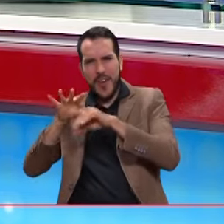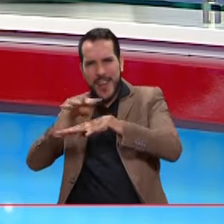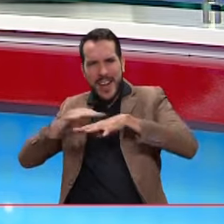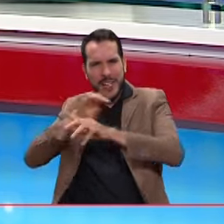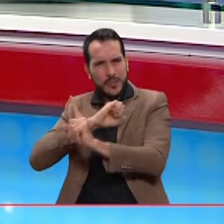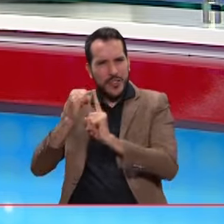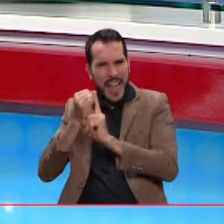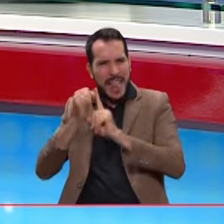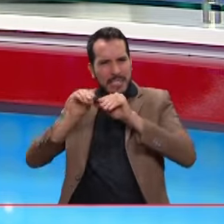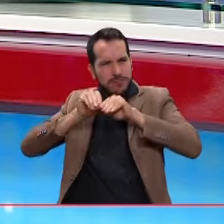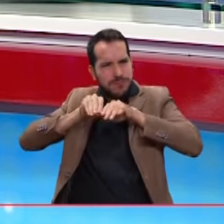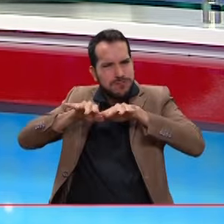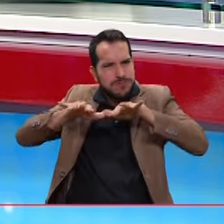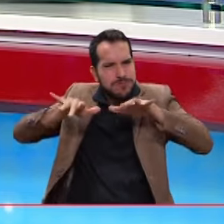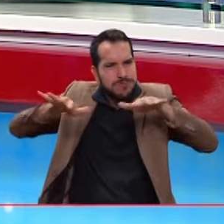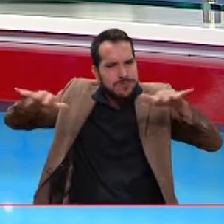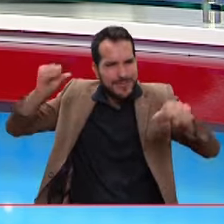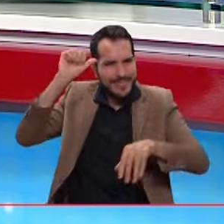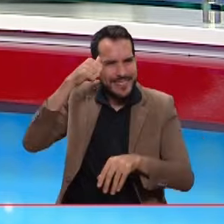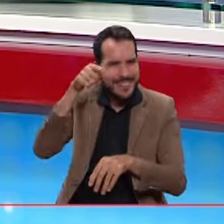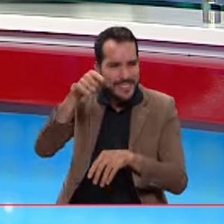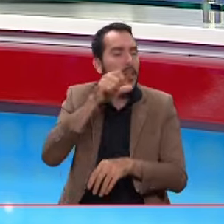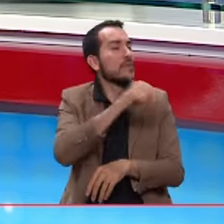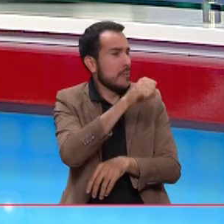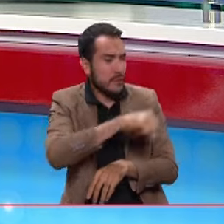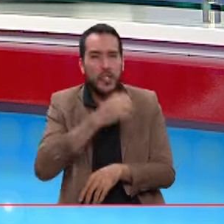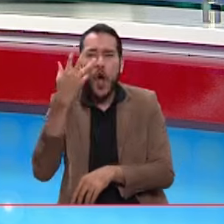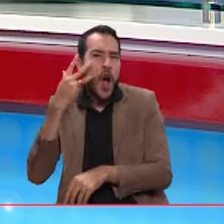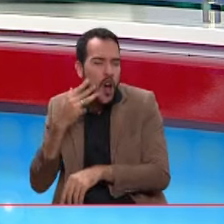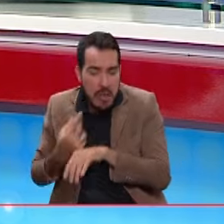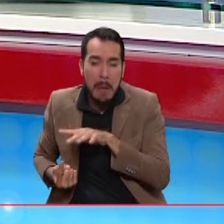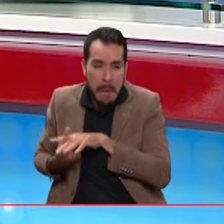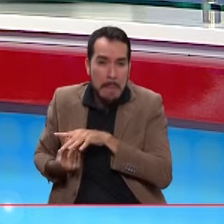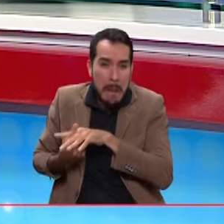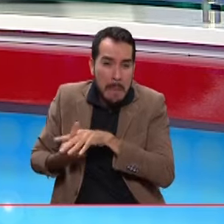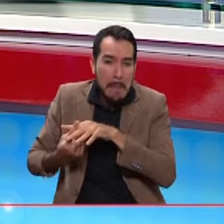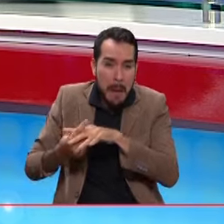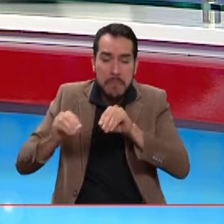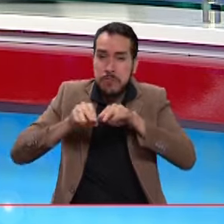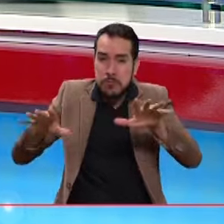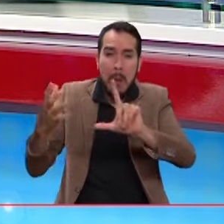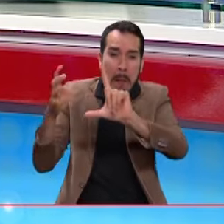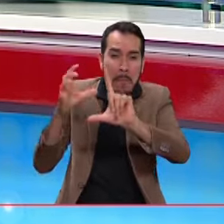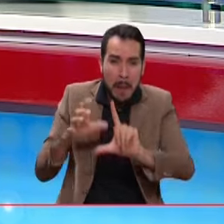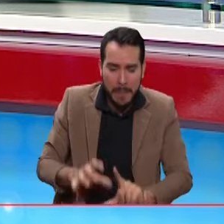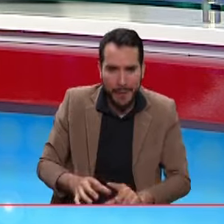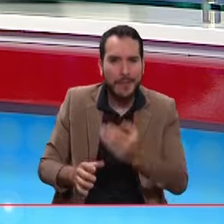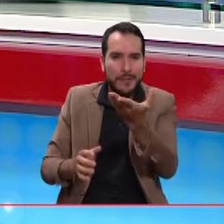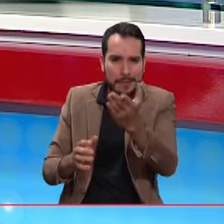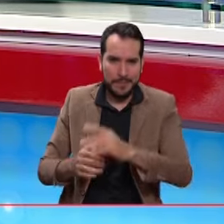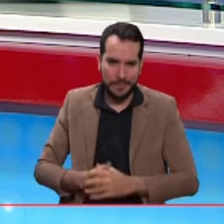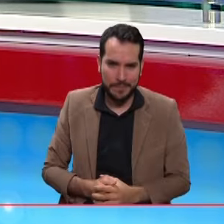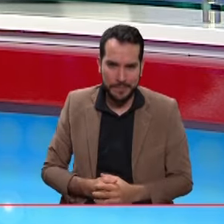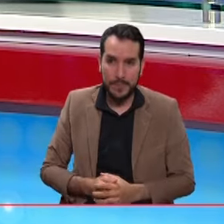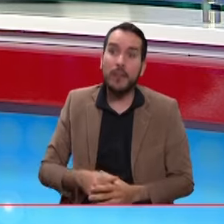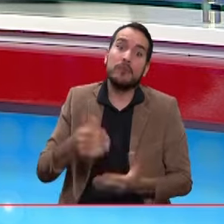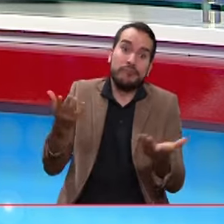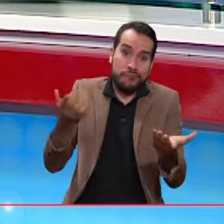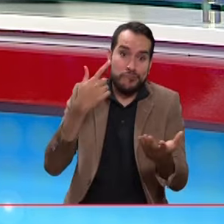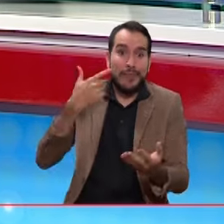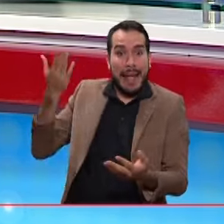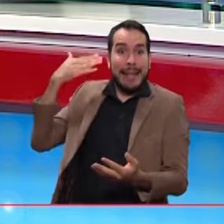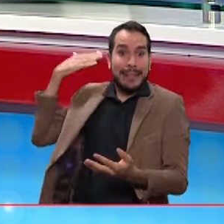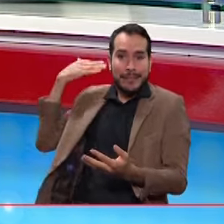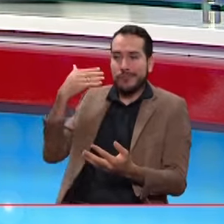sale uno nuevo. Pues la problemática, lejos de terminar, parece tomar fuerza porque ahora no son solo los hombres, sino que a estos